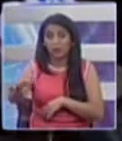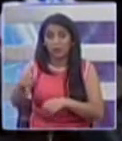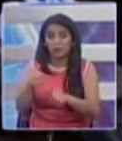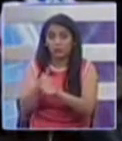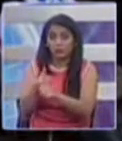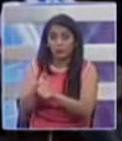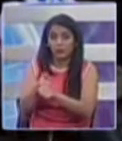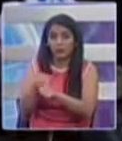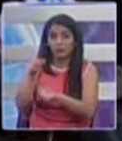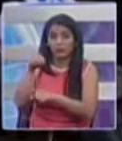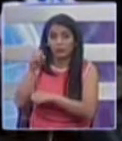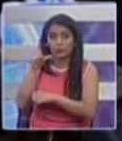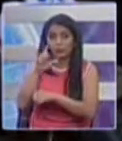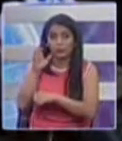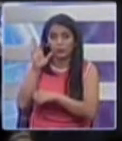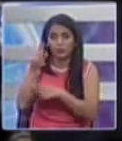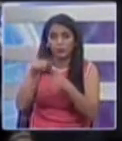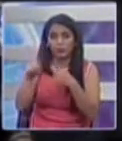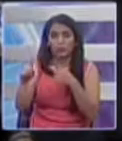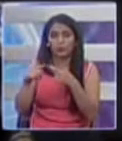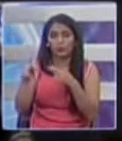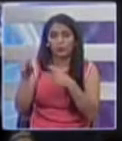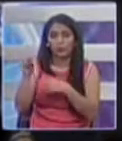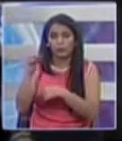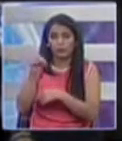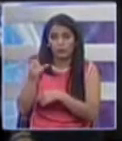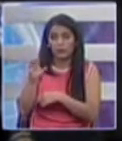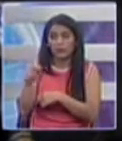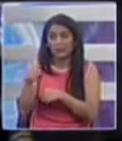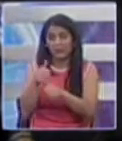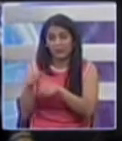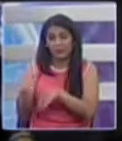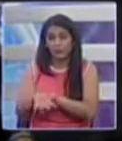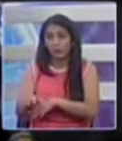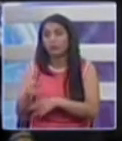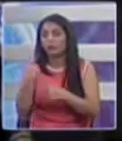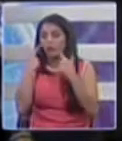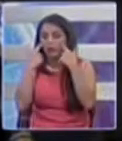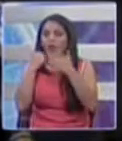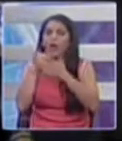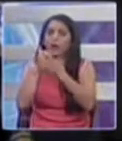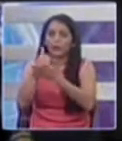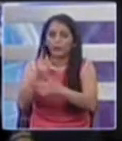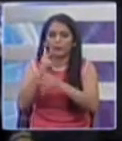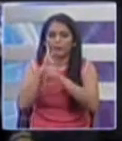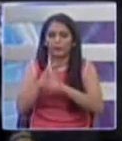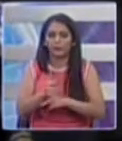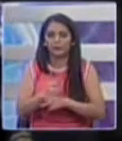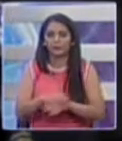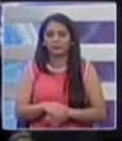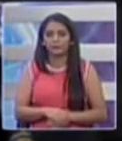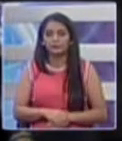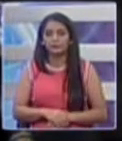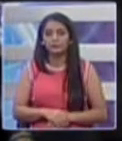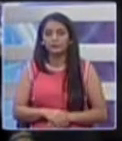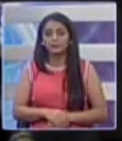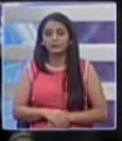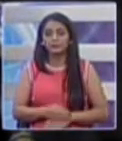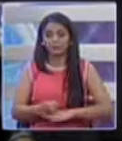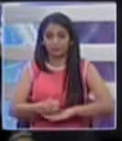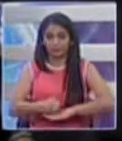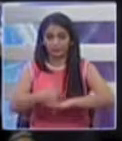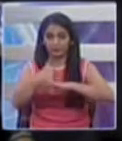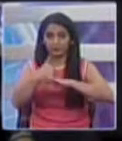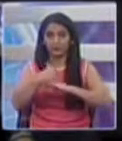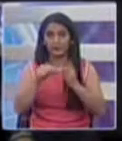de Molleturo, de Ponce Enríquez. No tenemos al momento una resolución por parte de las autoridades del